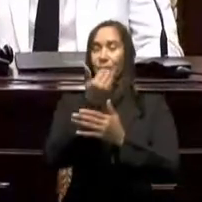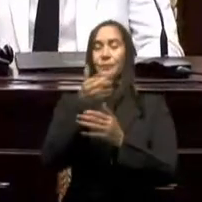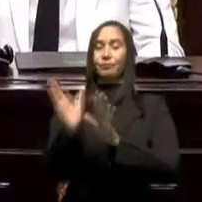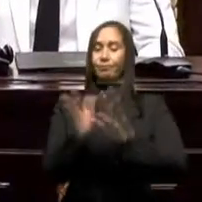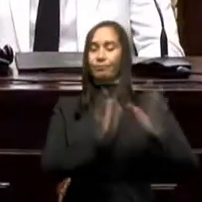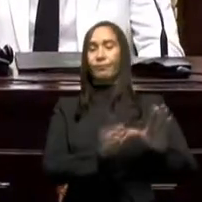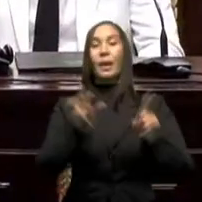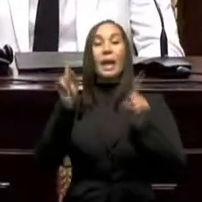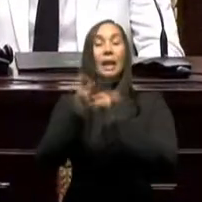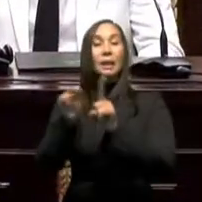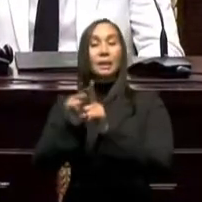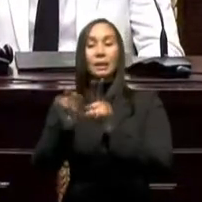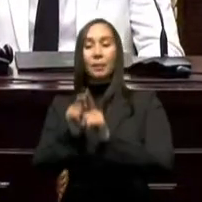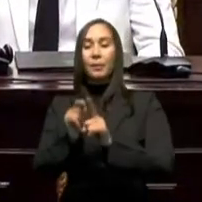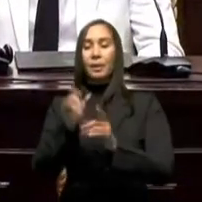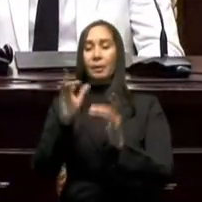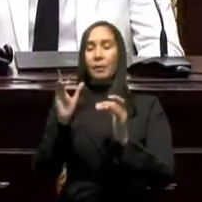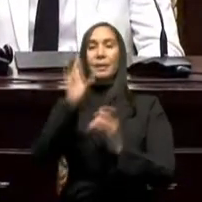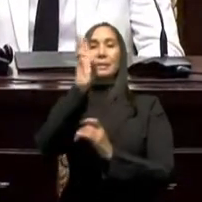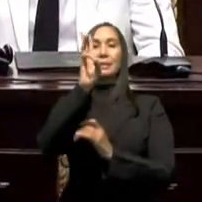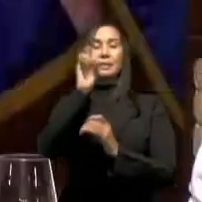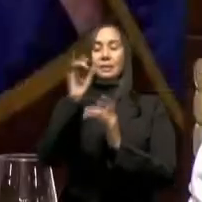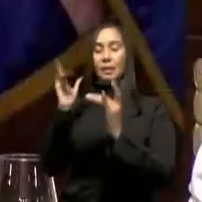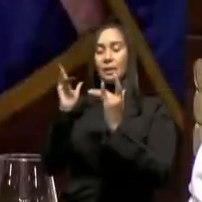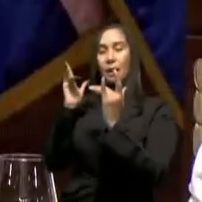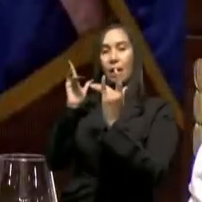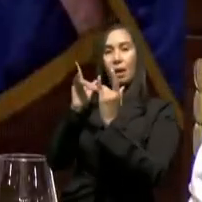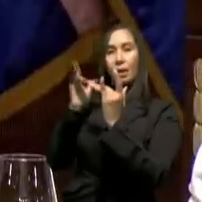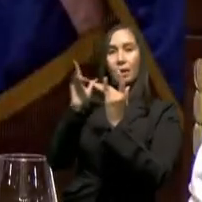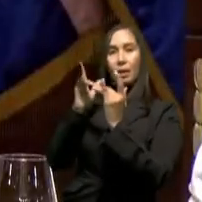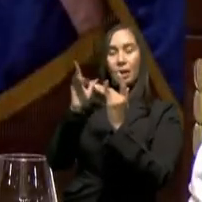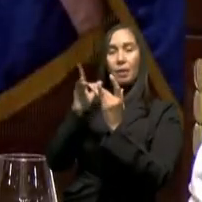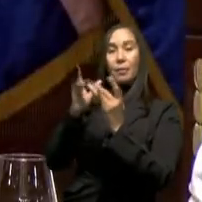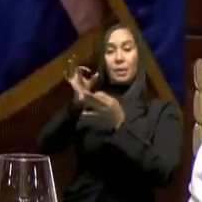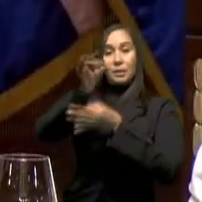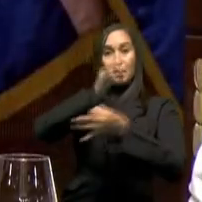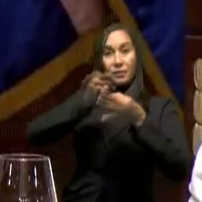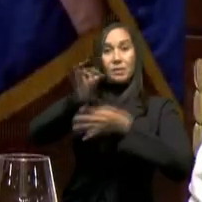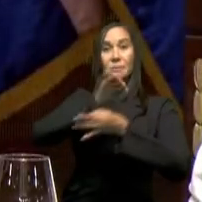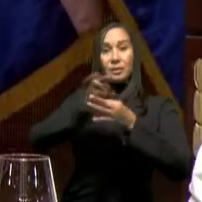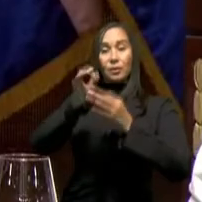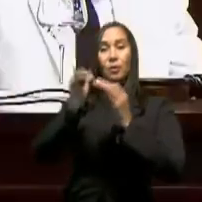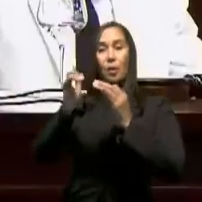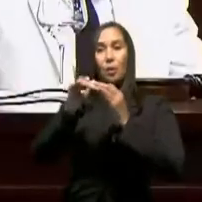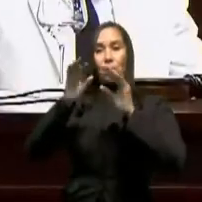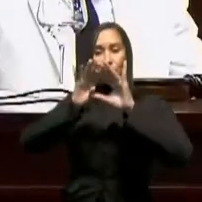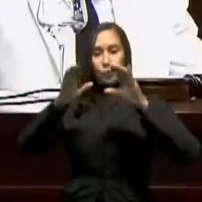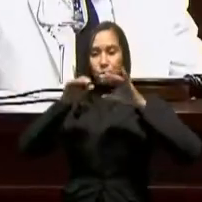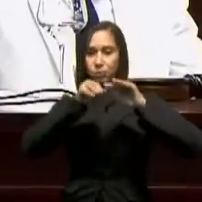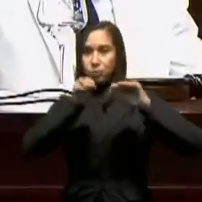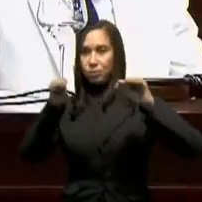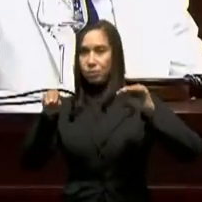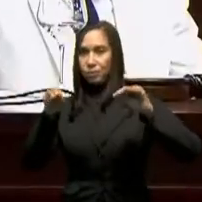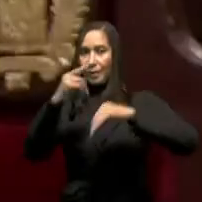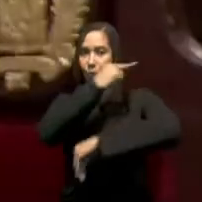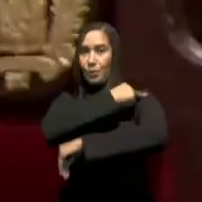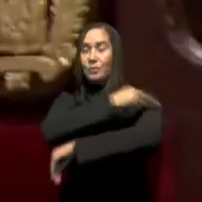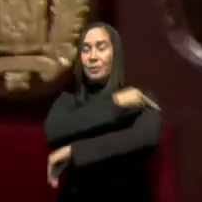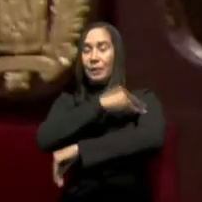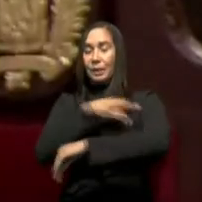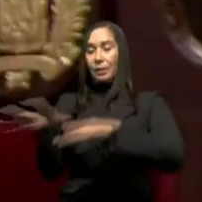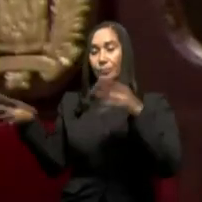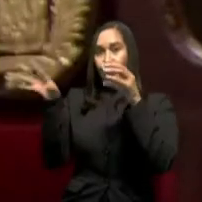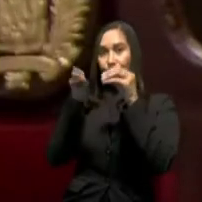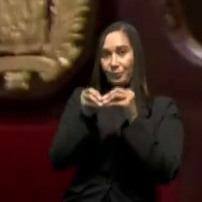unidad de trauma con más de 60 camas en el hospital San Vicente de Paul en San Francisco de Macorís y adicionar remos a esta red el